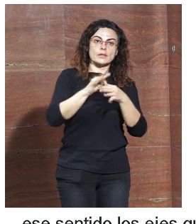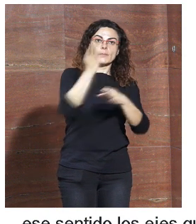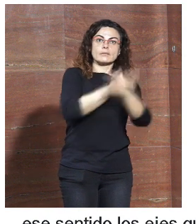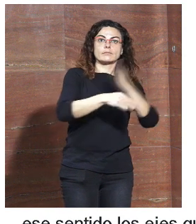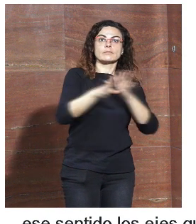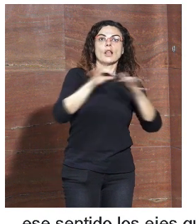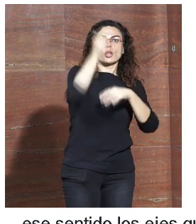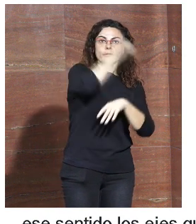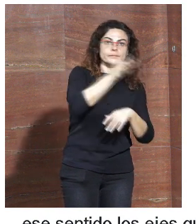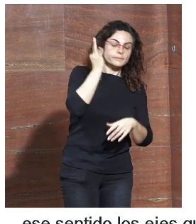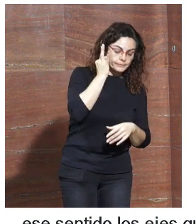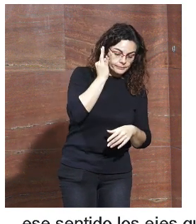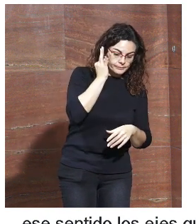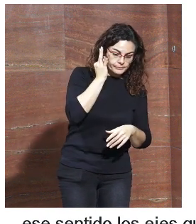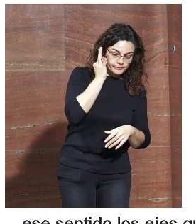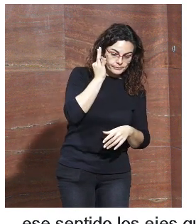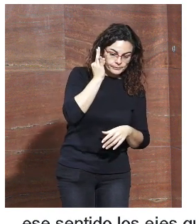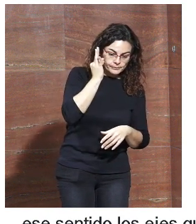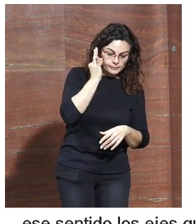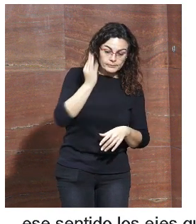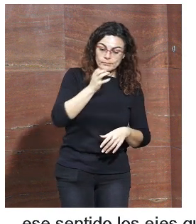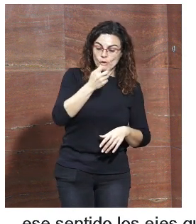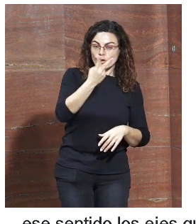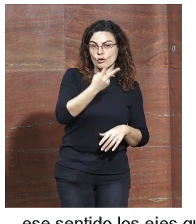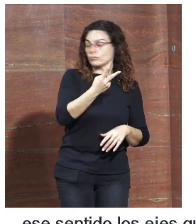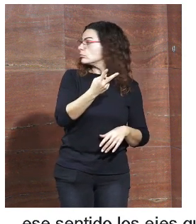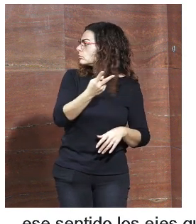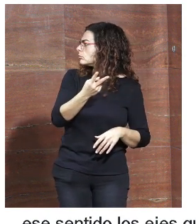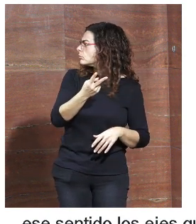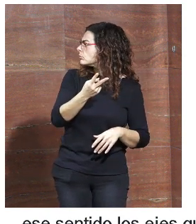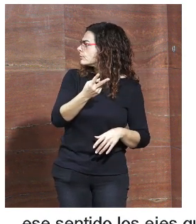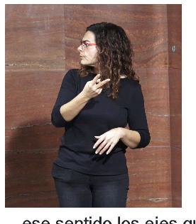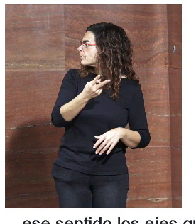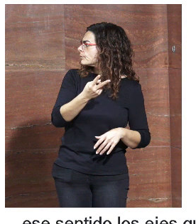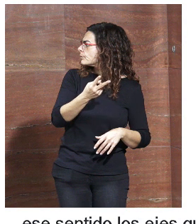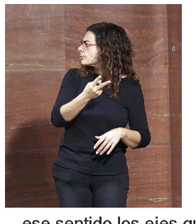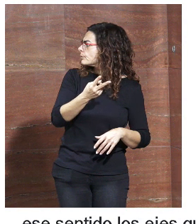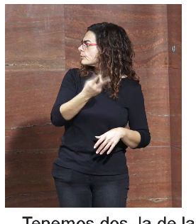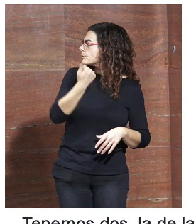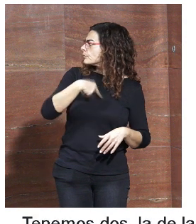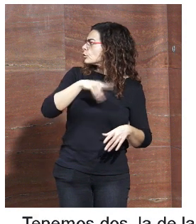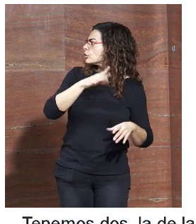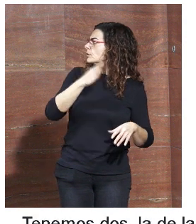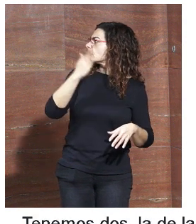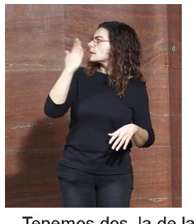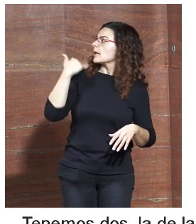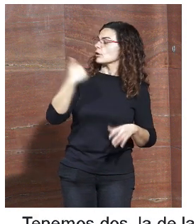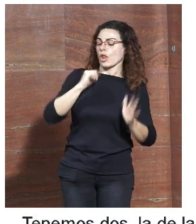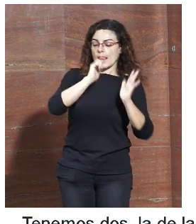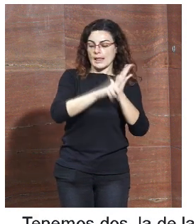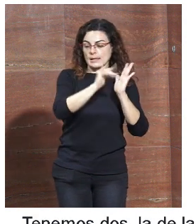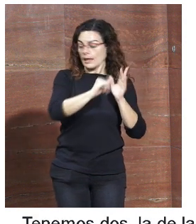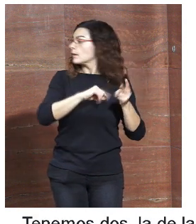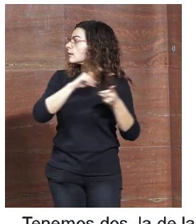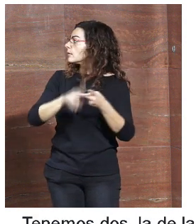género-sexo, que les tenemos especial cariño porque los dos tienen leyes por detrás. Y especialmente el de discapacidad, lo que tenemos son